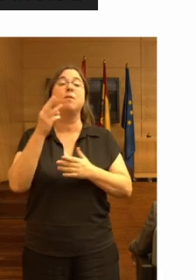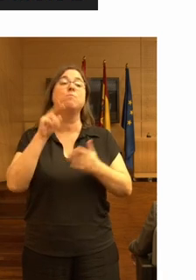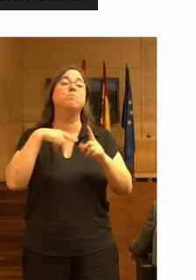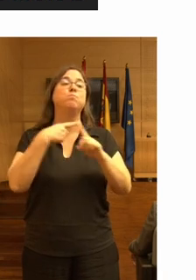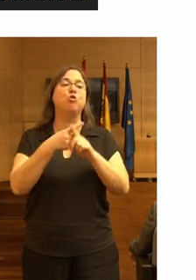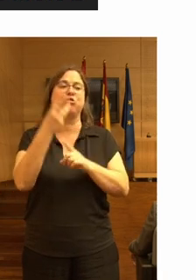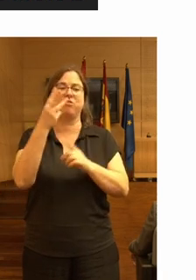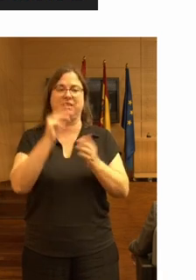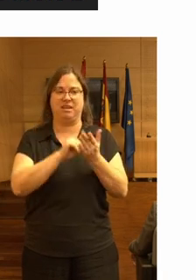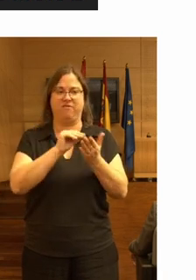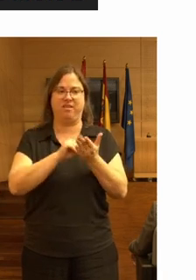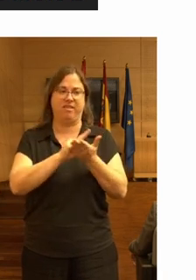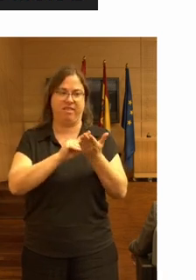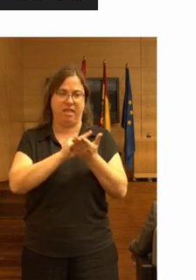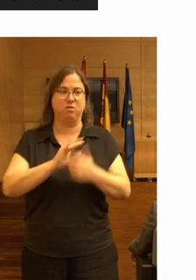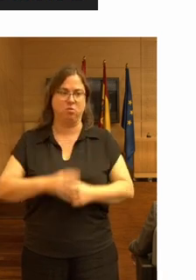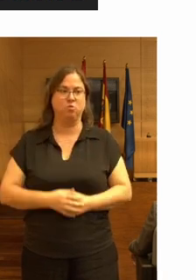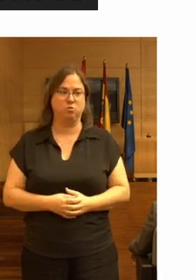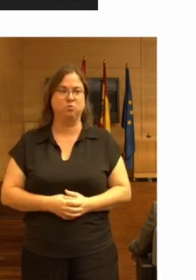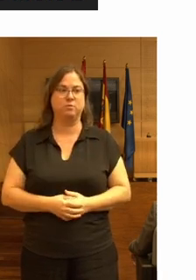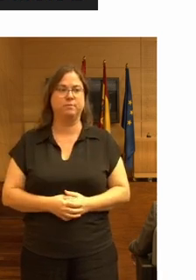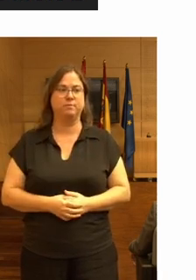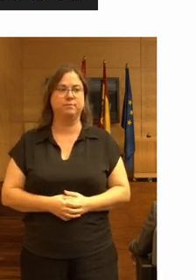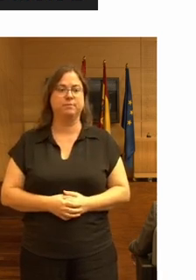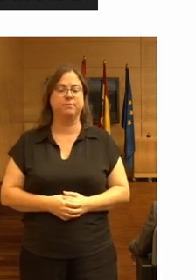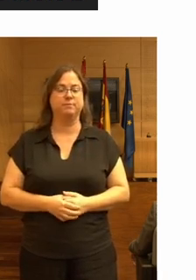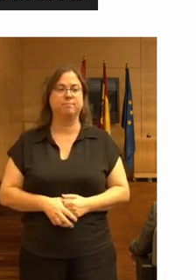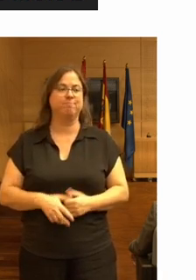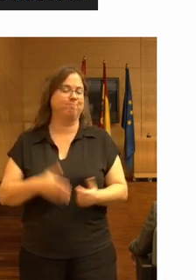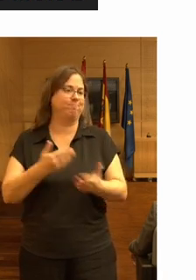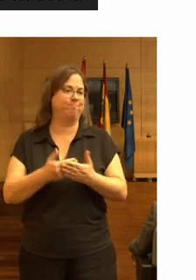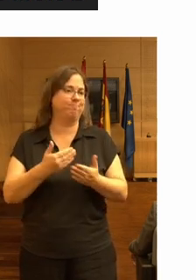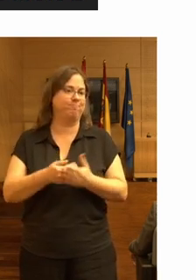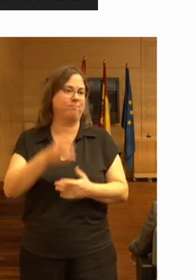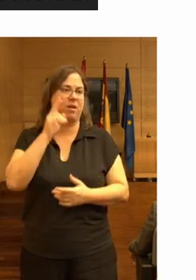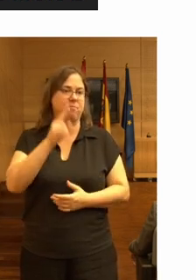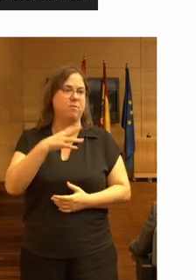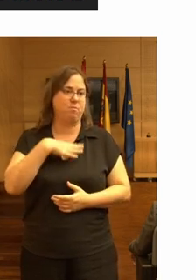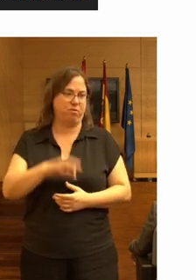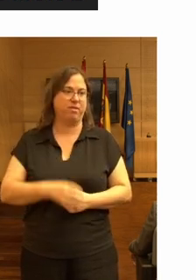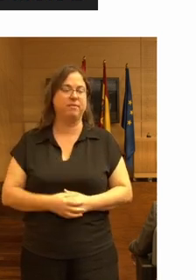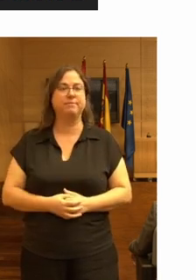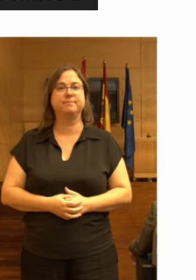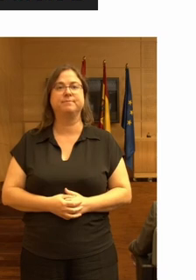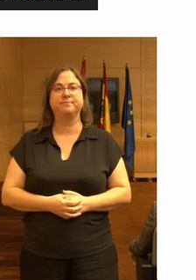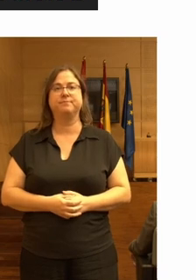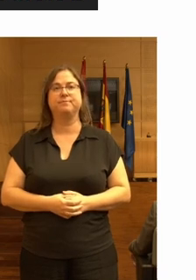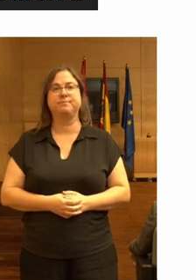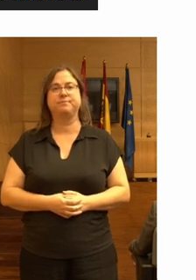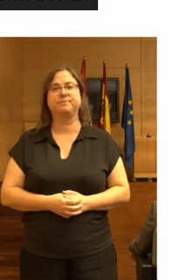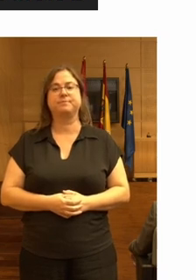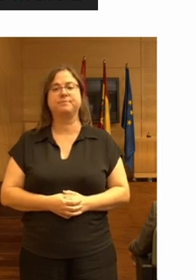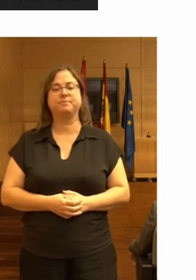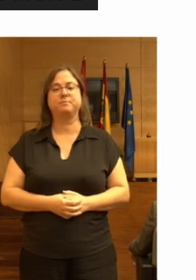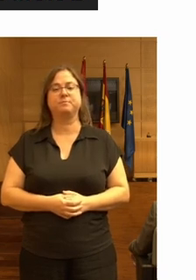3 veces los datos previos, ¿no? Como podéis comprobar en la ficha, en la gráfica. Es lo que, a